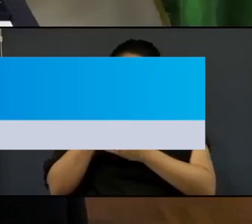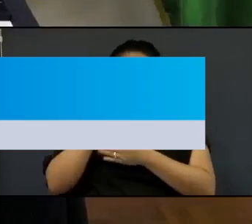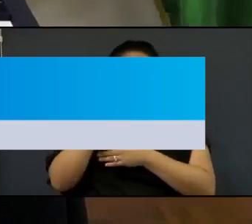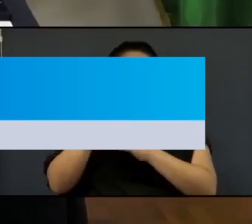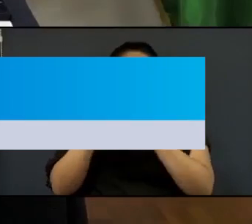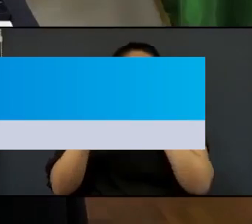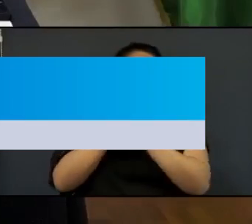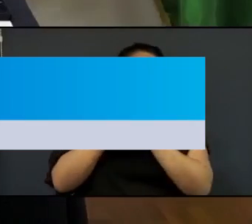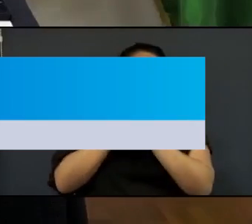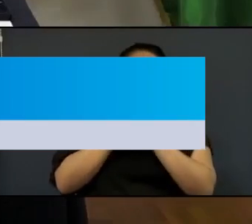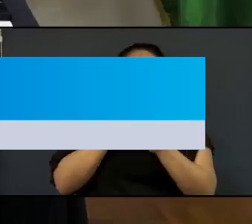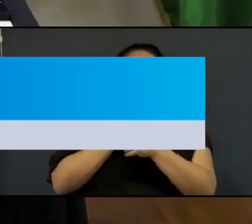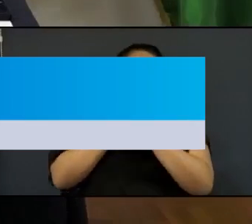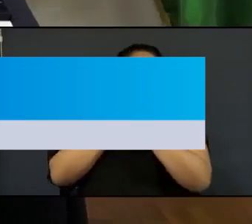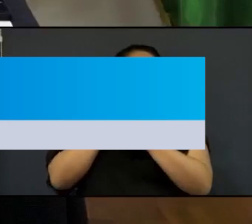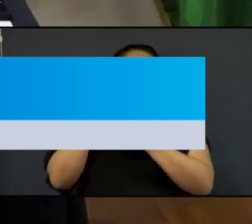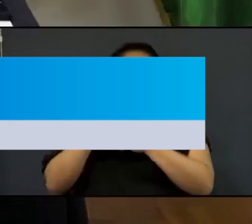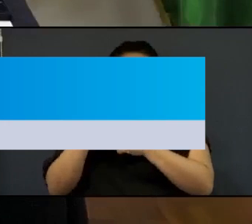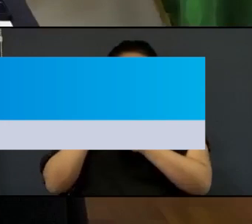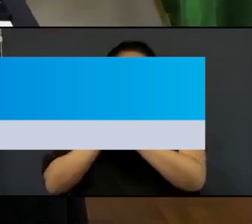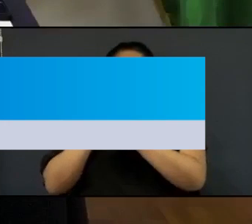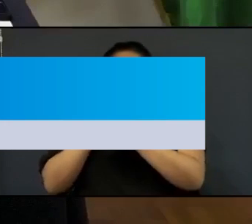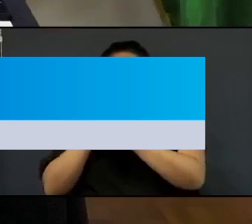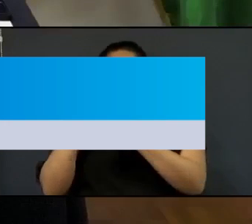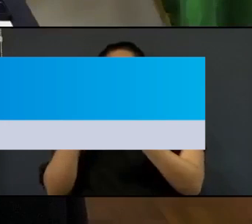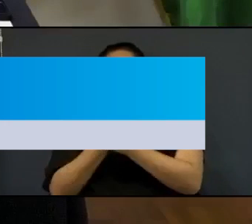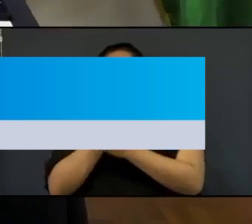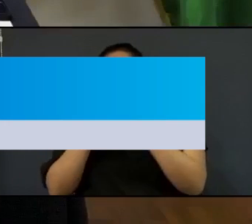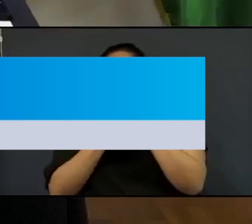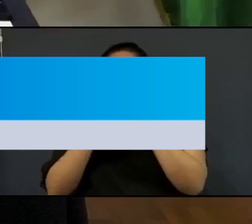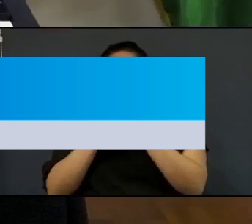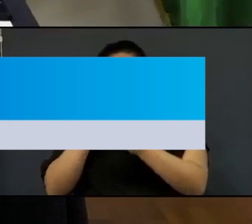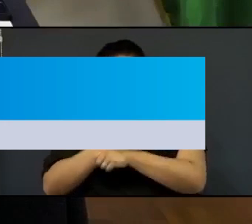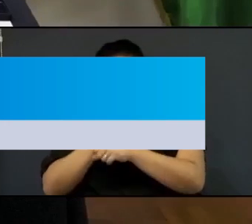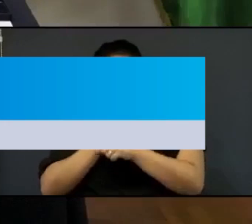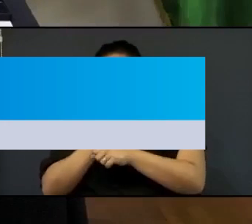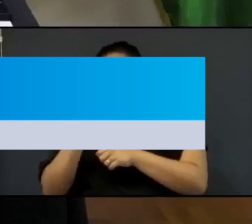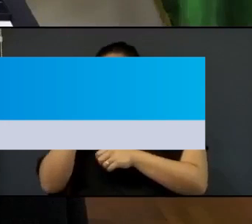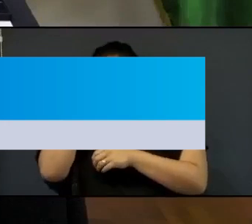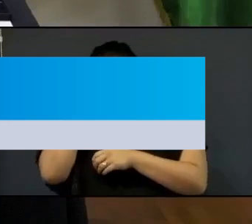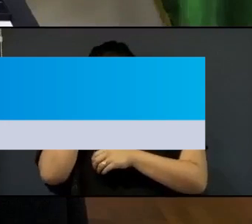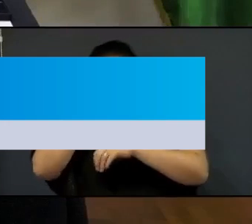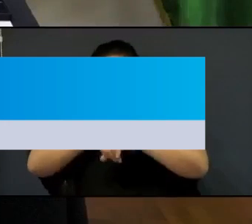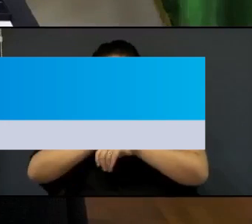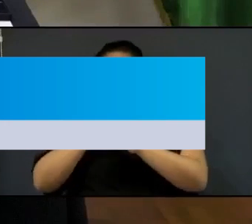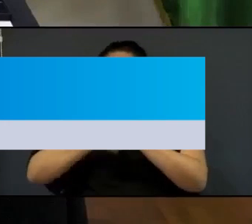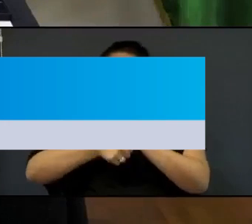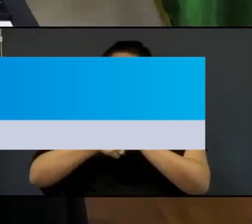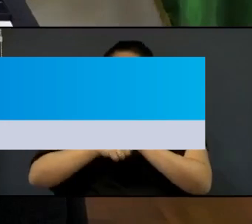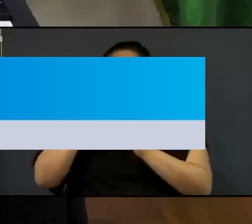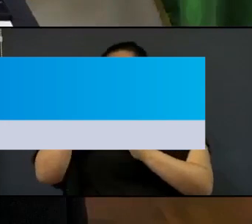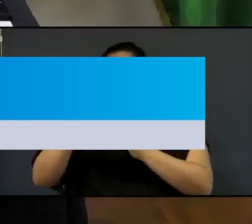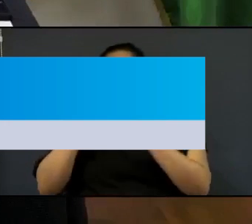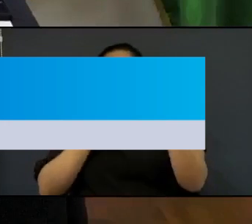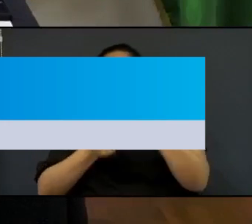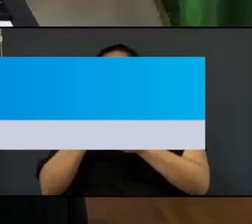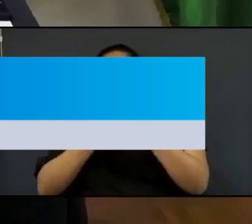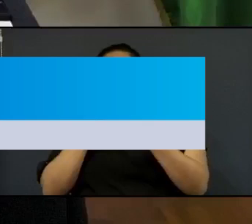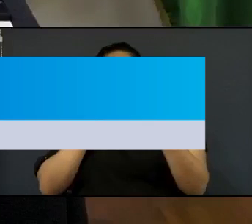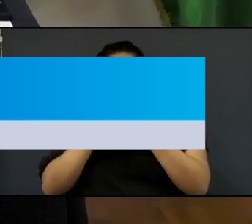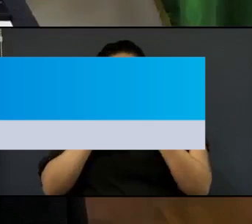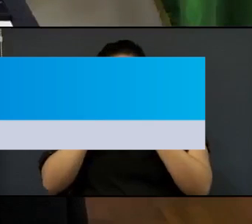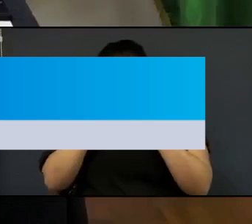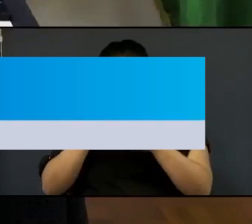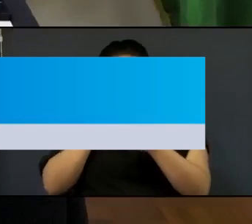a en los operativos que tiene con sus con su Policía Municipal de tránsito eh